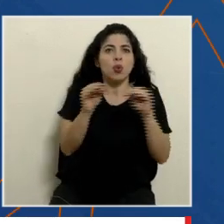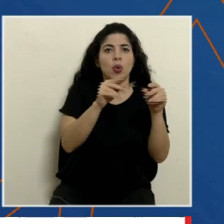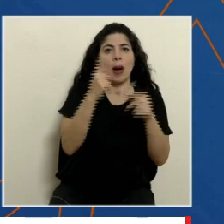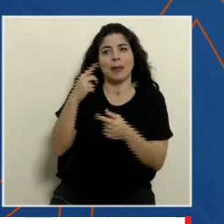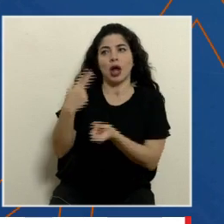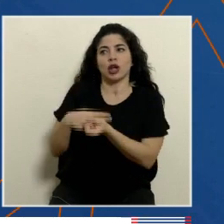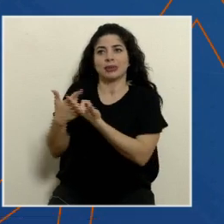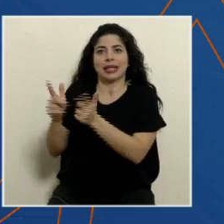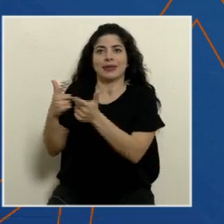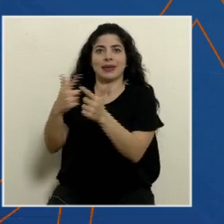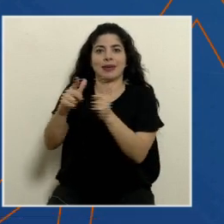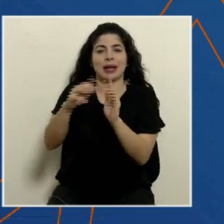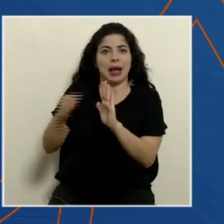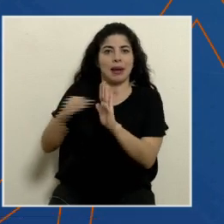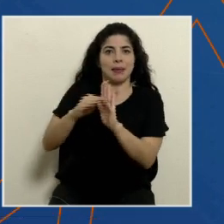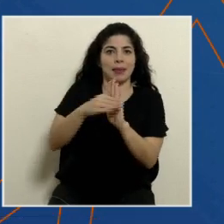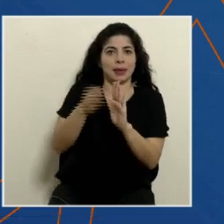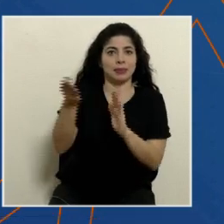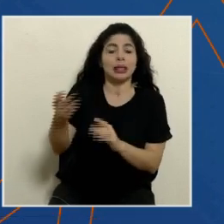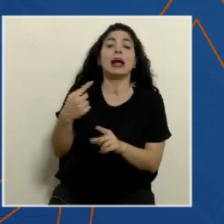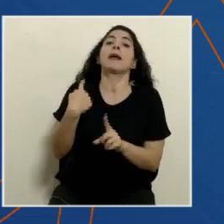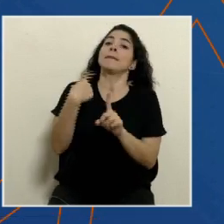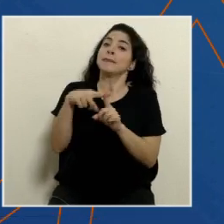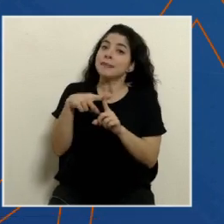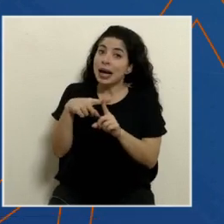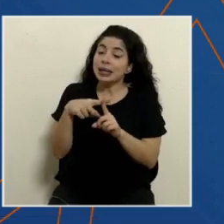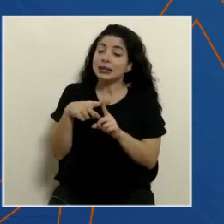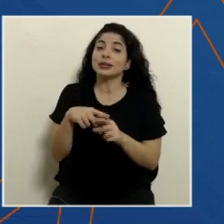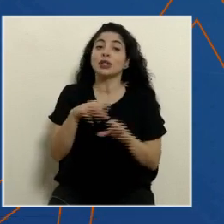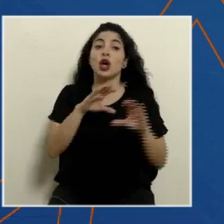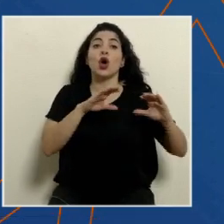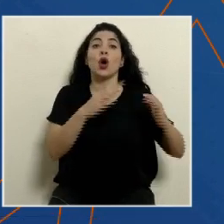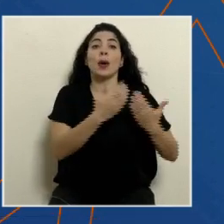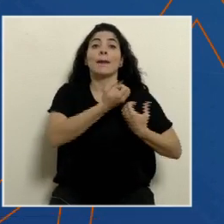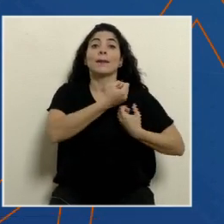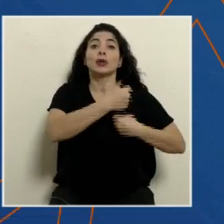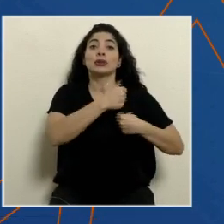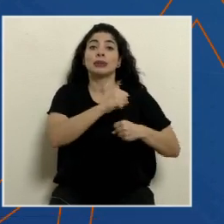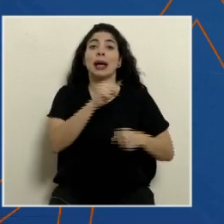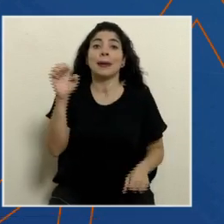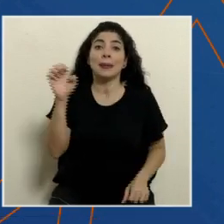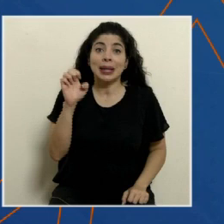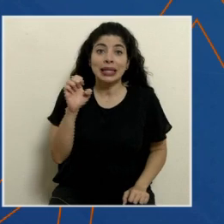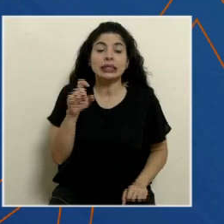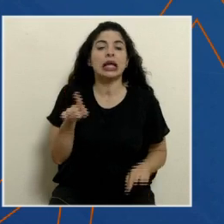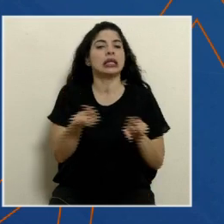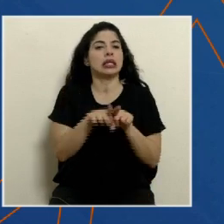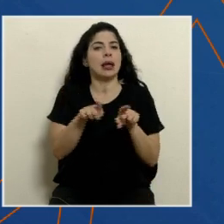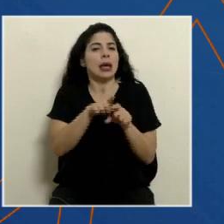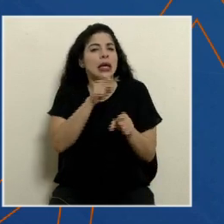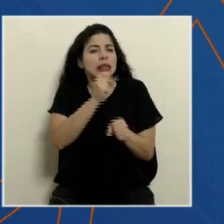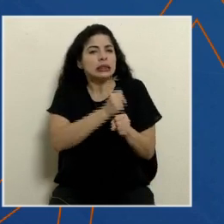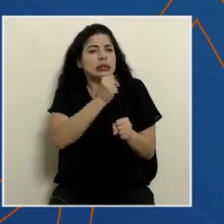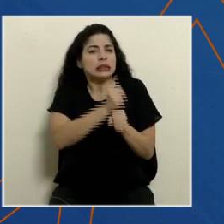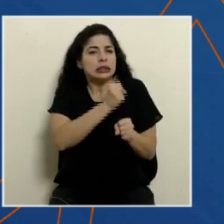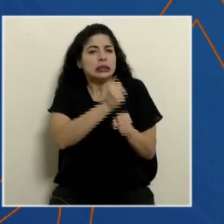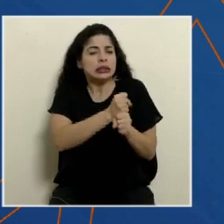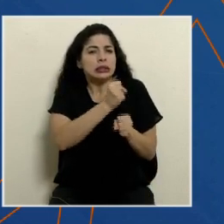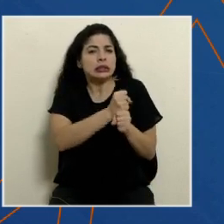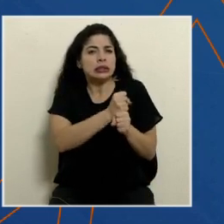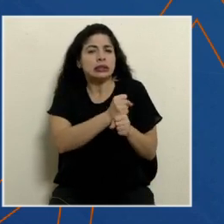centros hospitalarios. Y adicionalmente, desde los comités municipales de emergencia también se ha trabajado en la